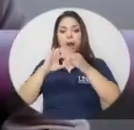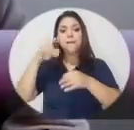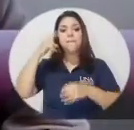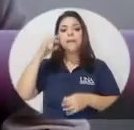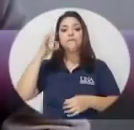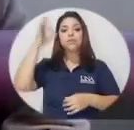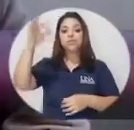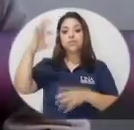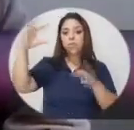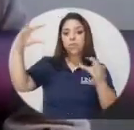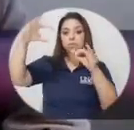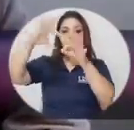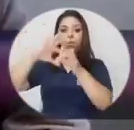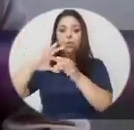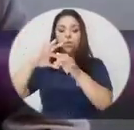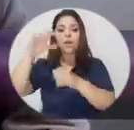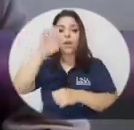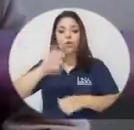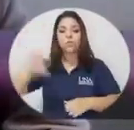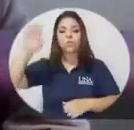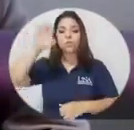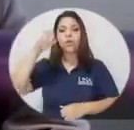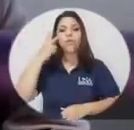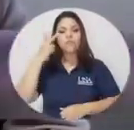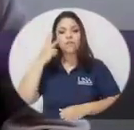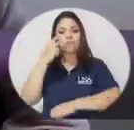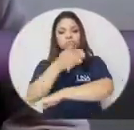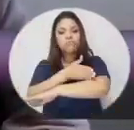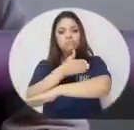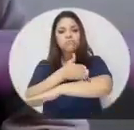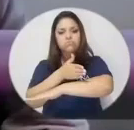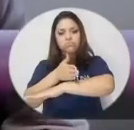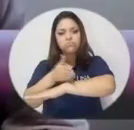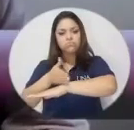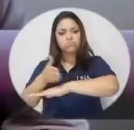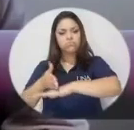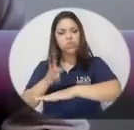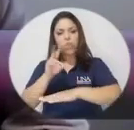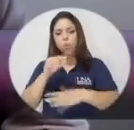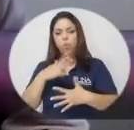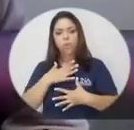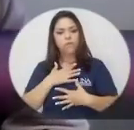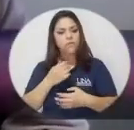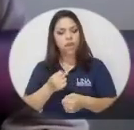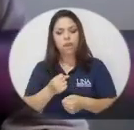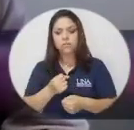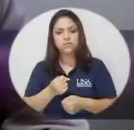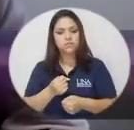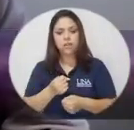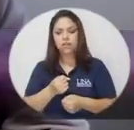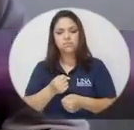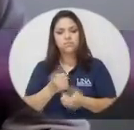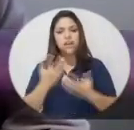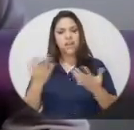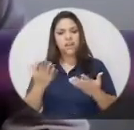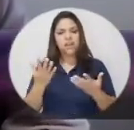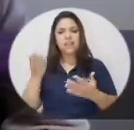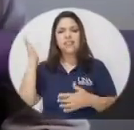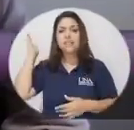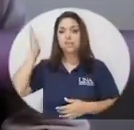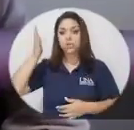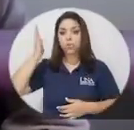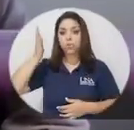Unión Europea, y podemos ver un desgaste y cierto deterioro y cierta